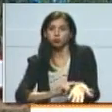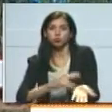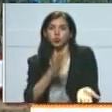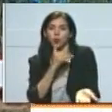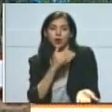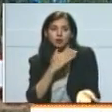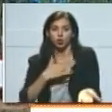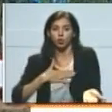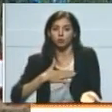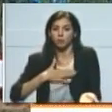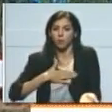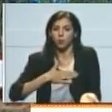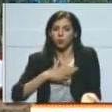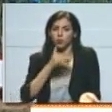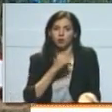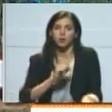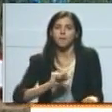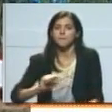lacrimógena.